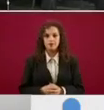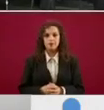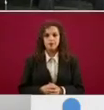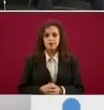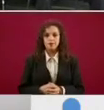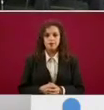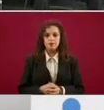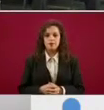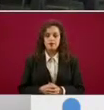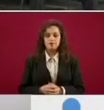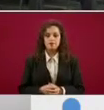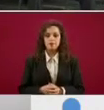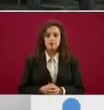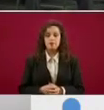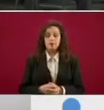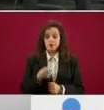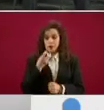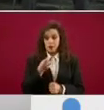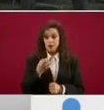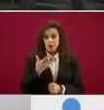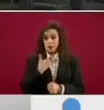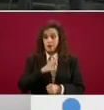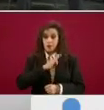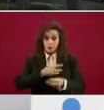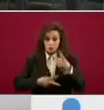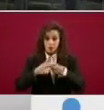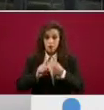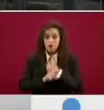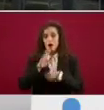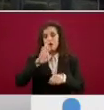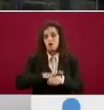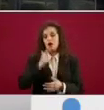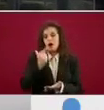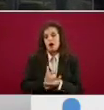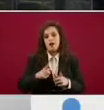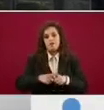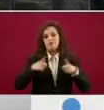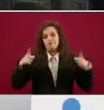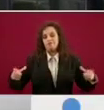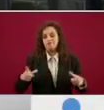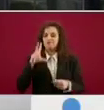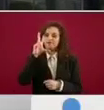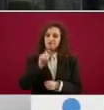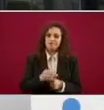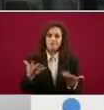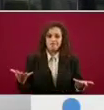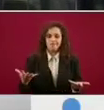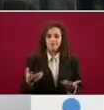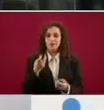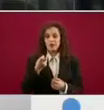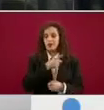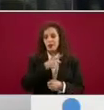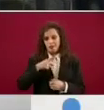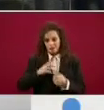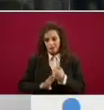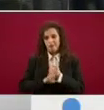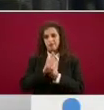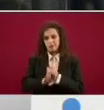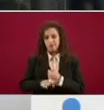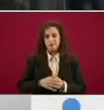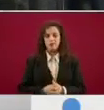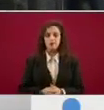hasta contraproducente. Sería desatar la inflación y